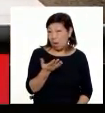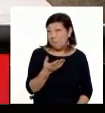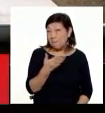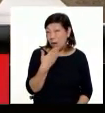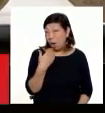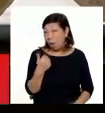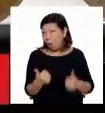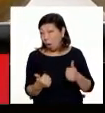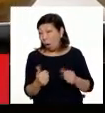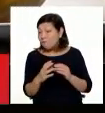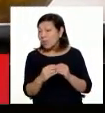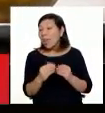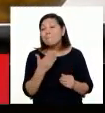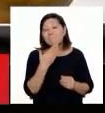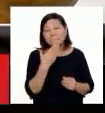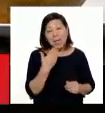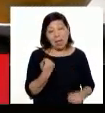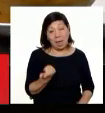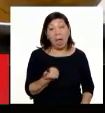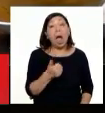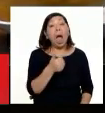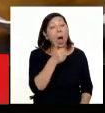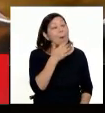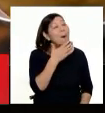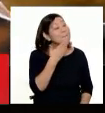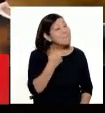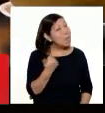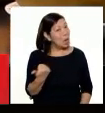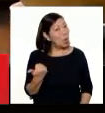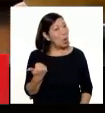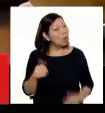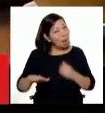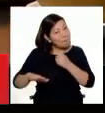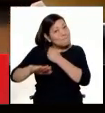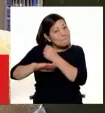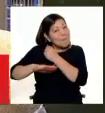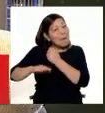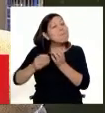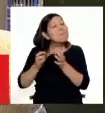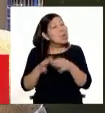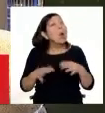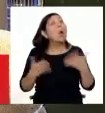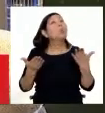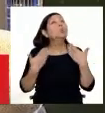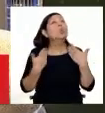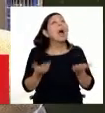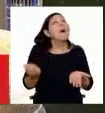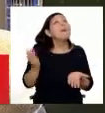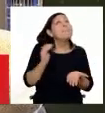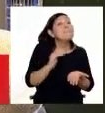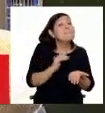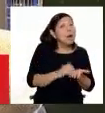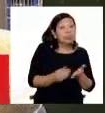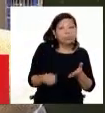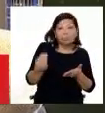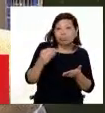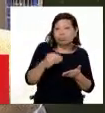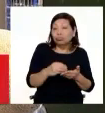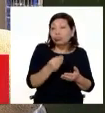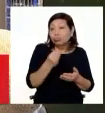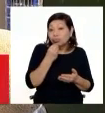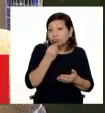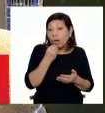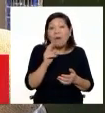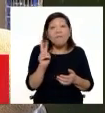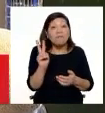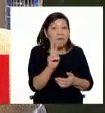frutas? Sí, lo ideal es consumir agua como base, digamos, sobre todo en verano, además de complementar nuestra alimentación con